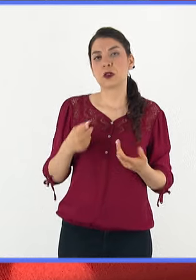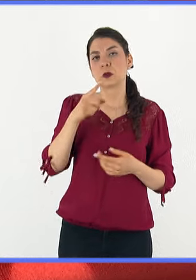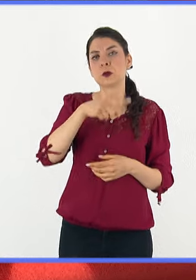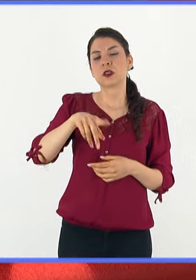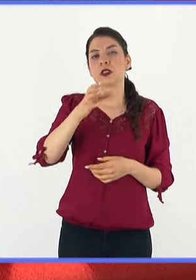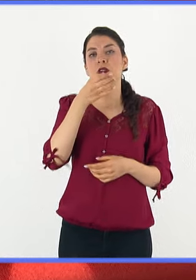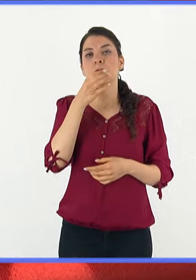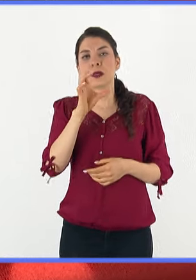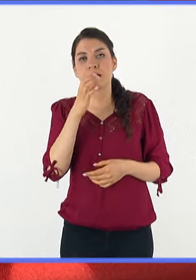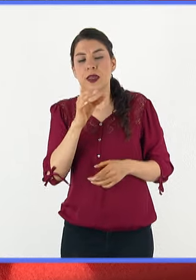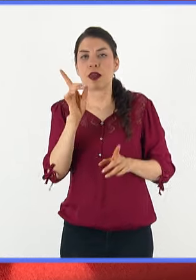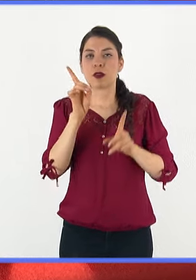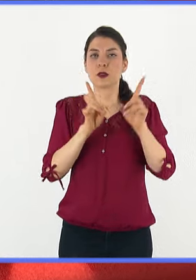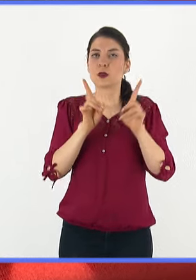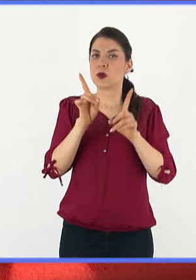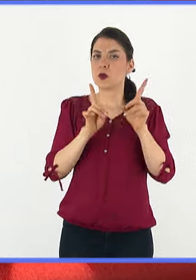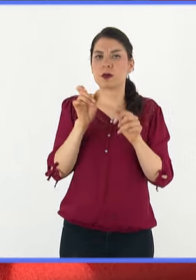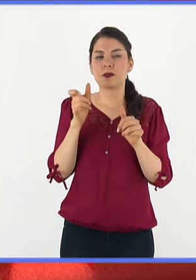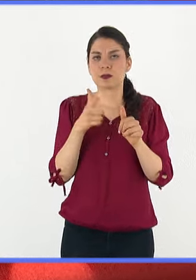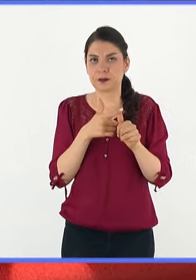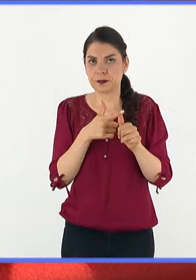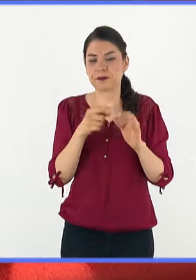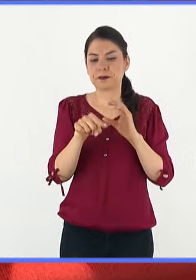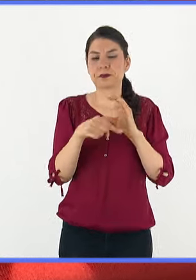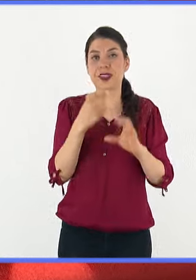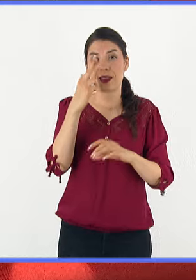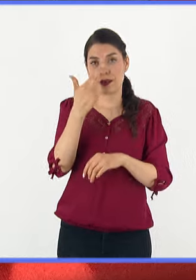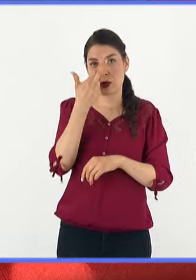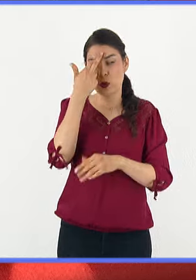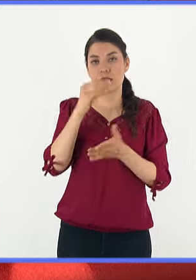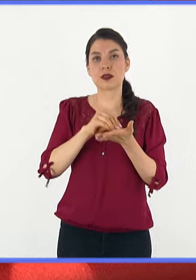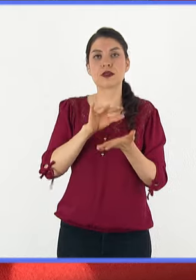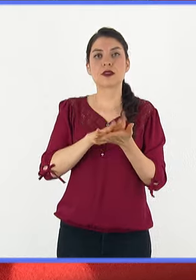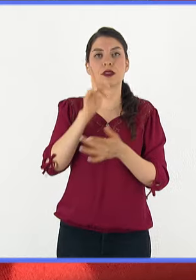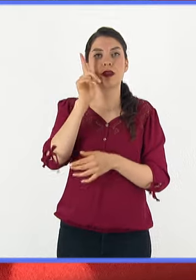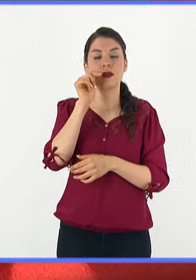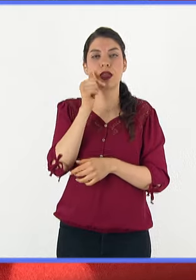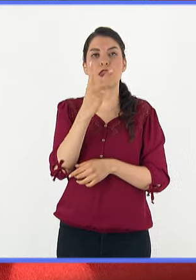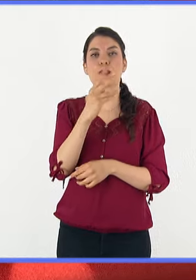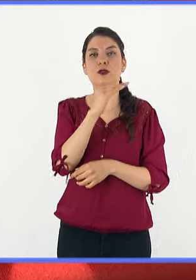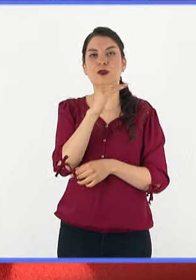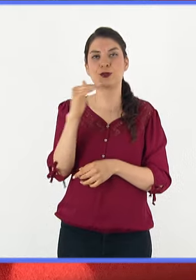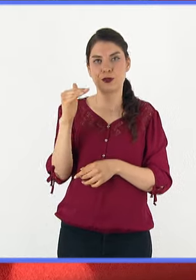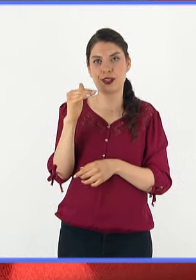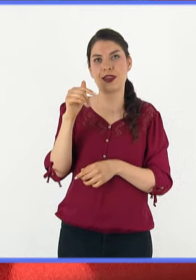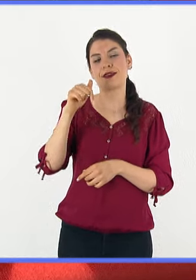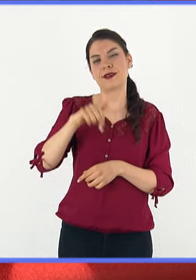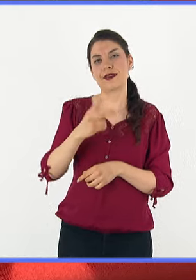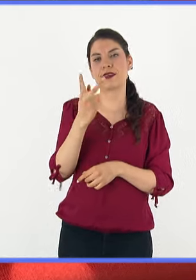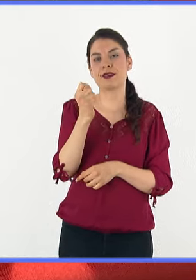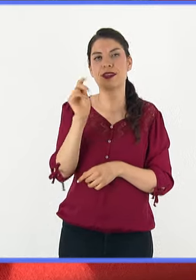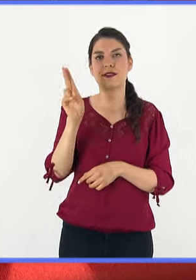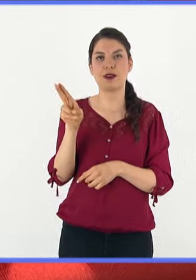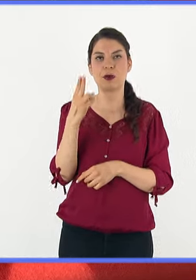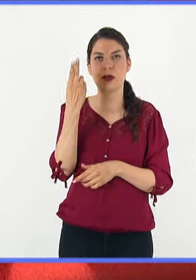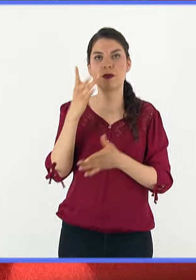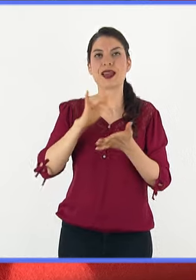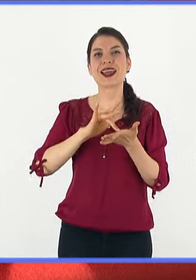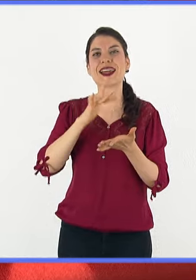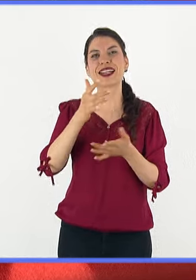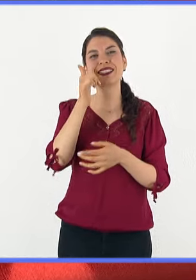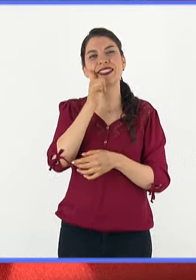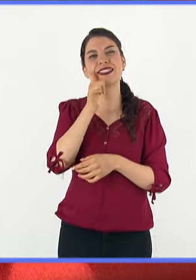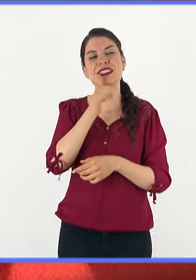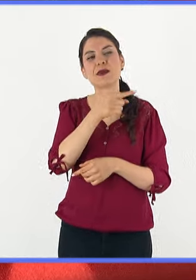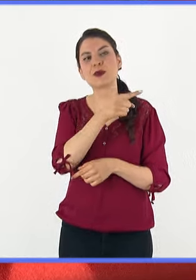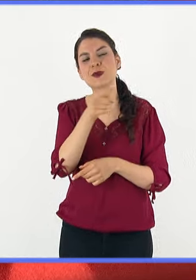nos hagan llegar sus dudas y sus comentarios recuerden que tenemos una cita mañana 2:30 de la tarde por supuesto en la señal de TV UNAM gracias siempre a